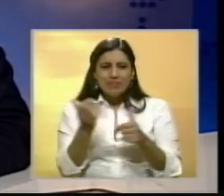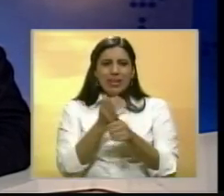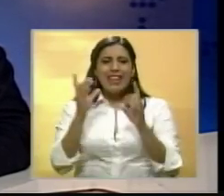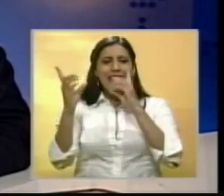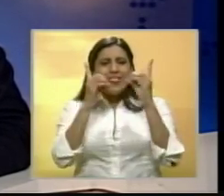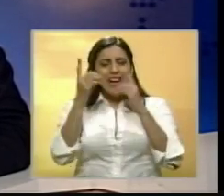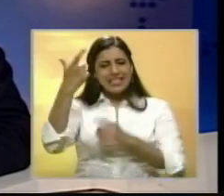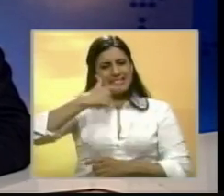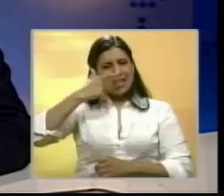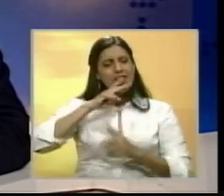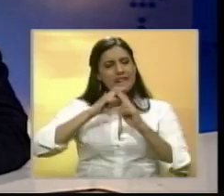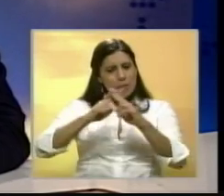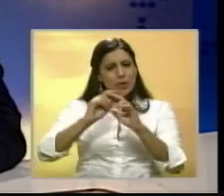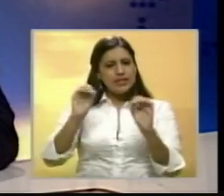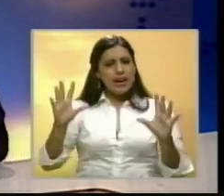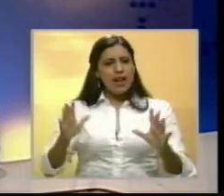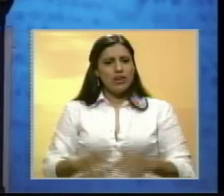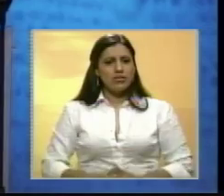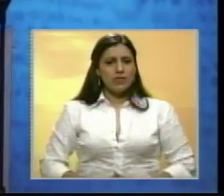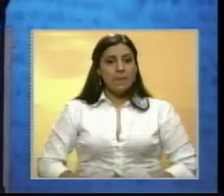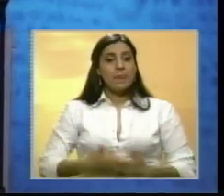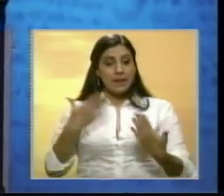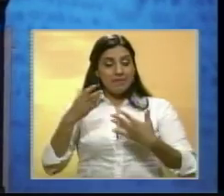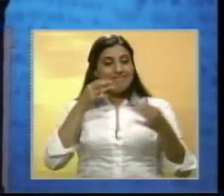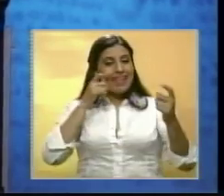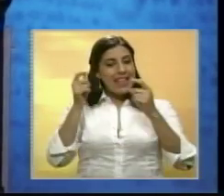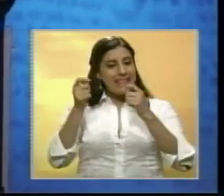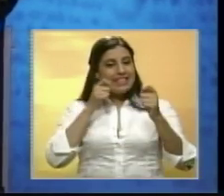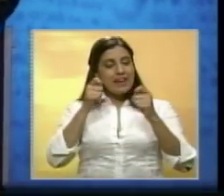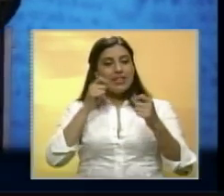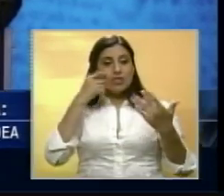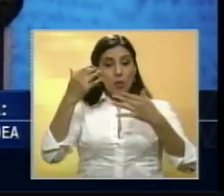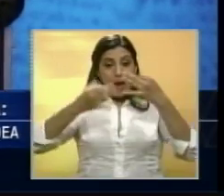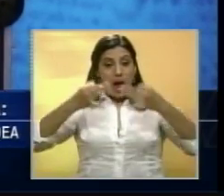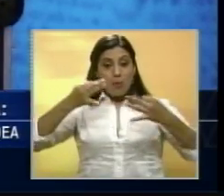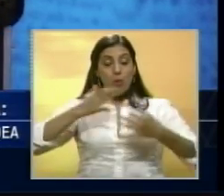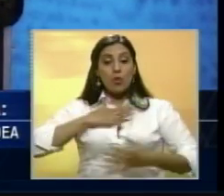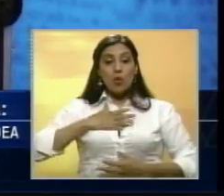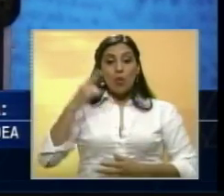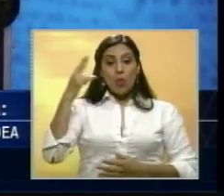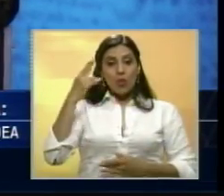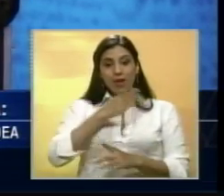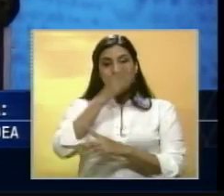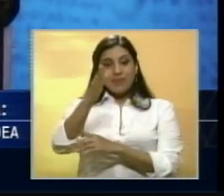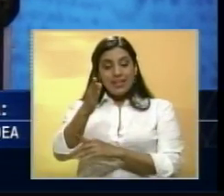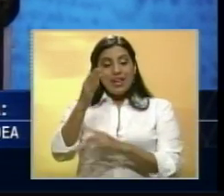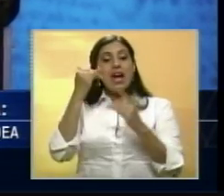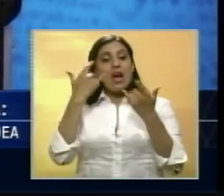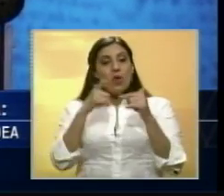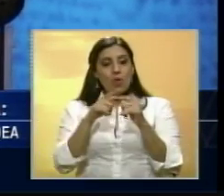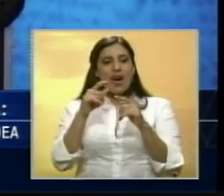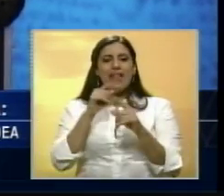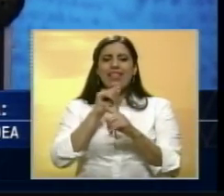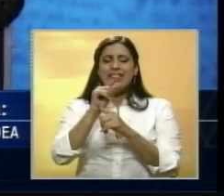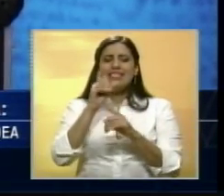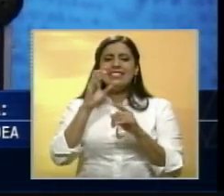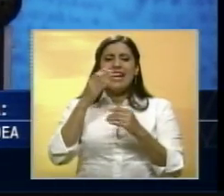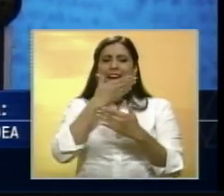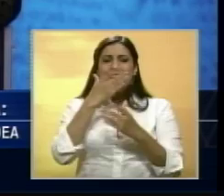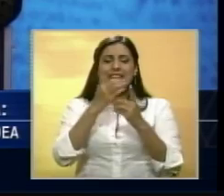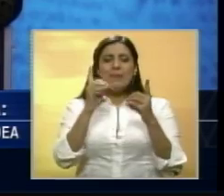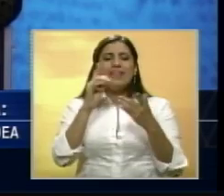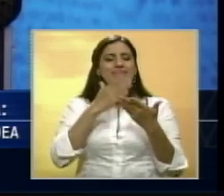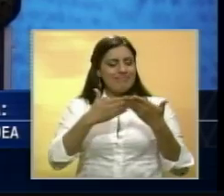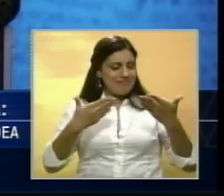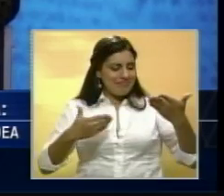diálogo serio y con resultados concretos. Durante una entrevista, el abogado uruguayo señaló que la invocación de la Carta Democrática establece un